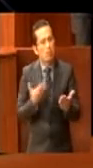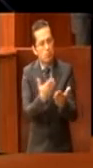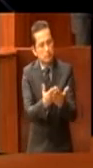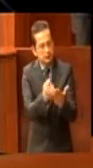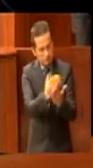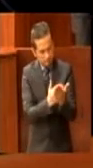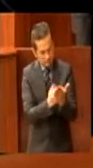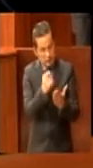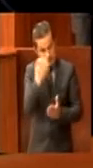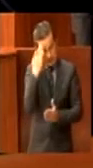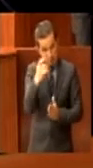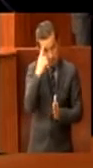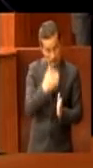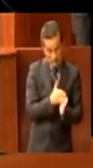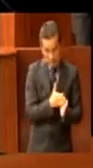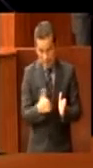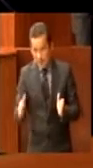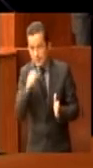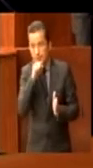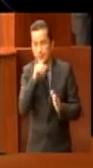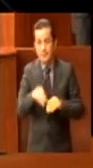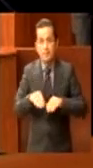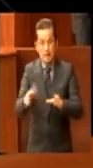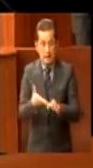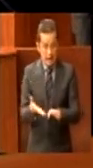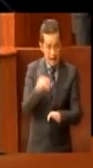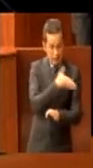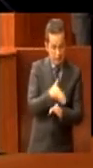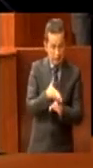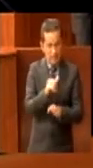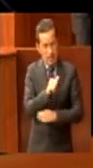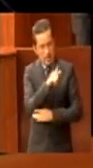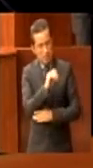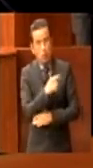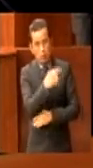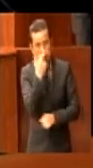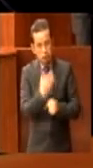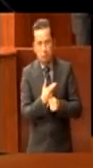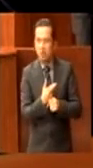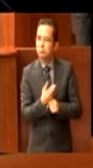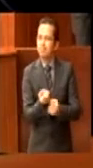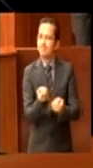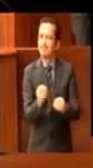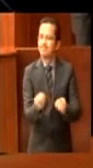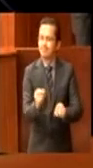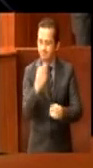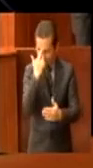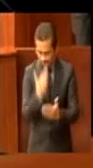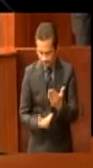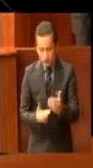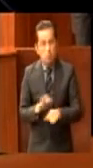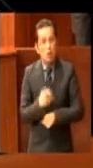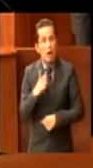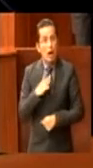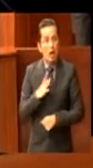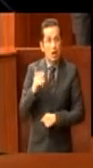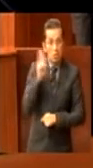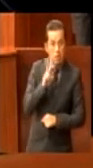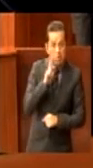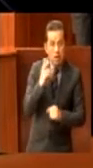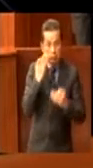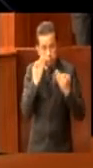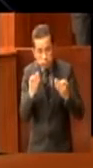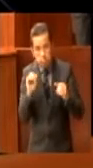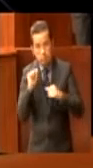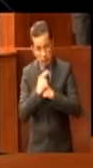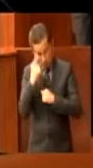anticipados de precampaña y campaña atribuidas a andrés manuel lópez obrador dado que no existen elementos probatorios que las acrediten y que por